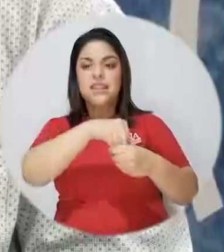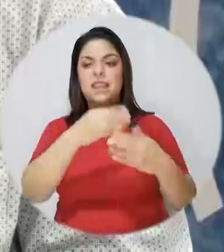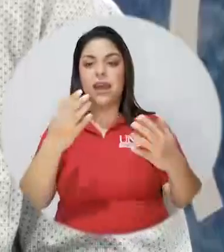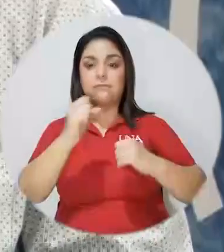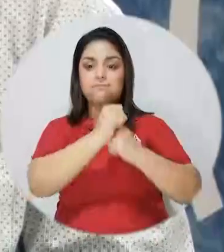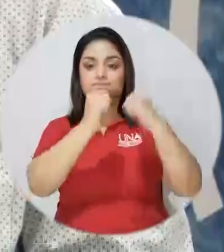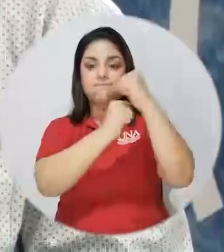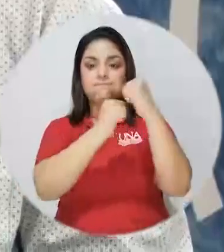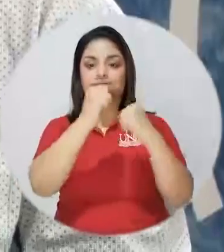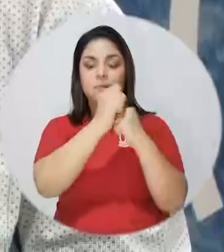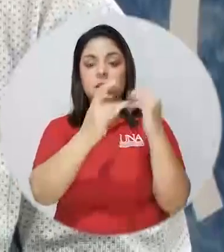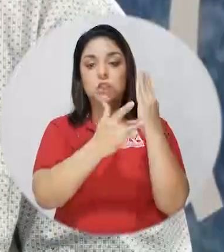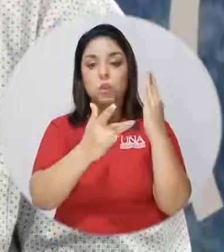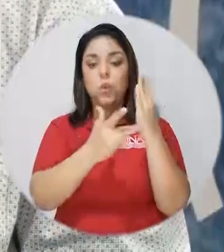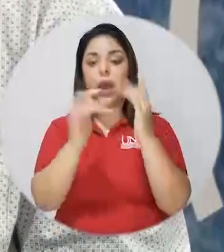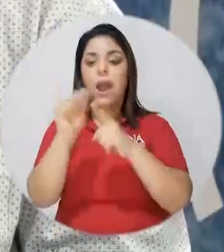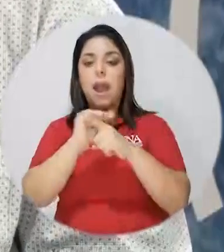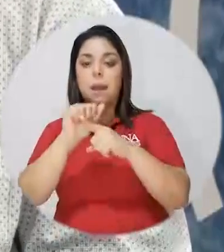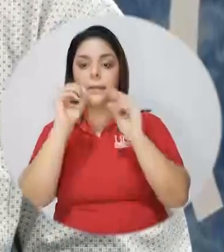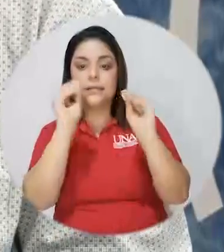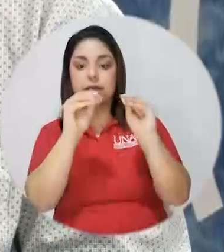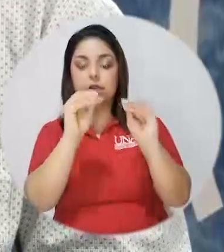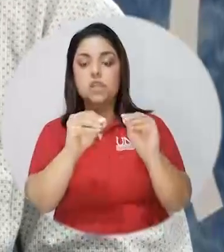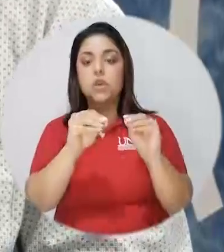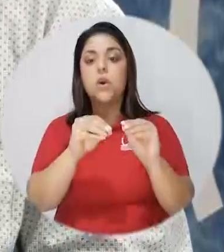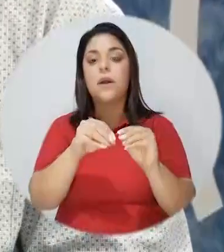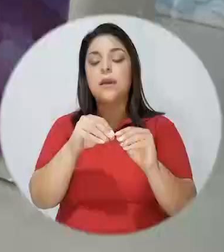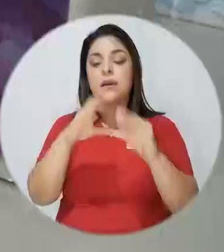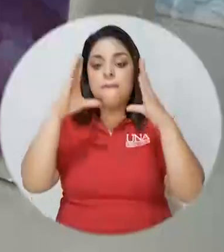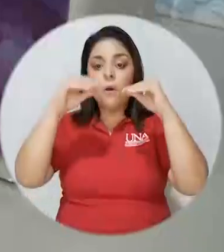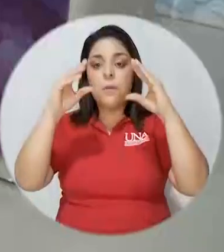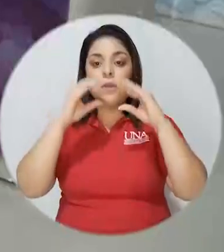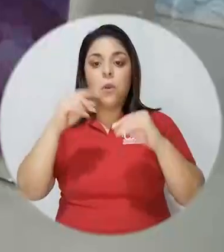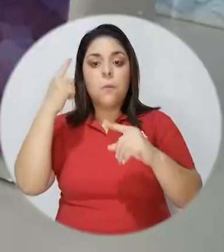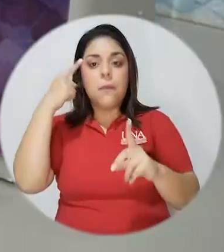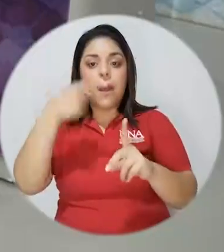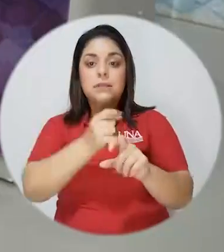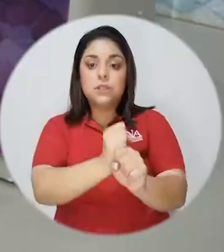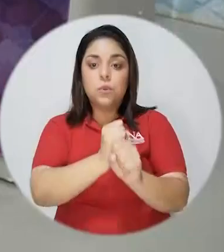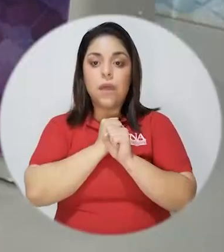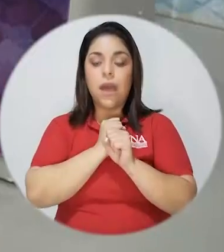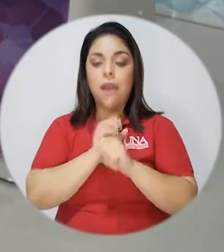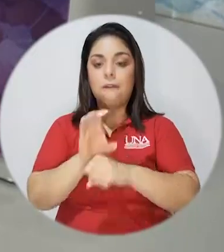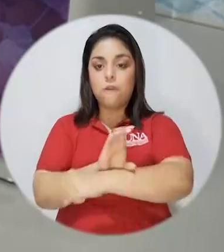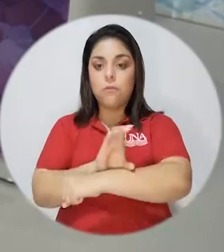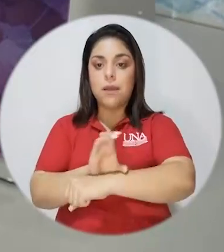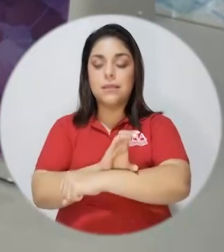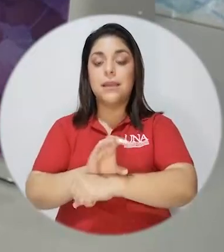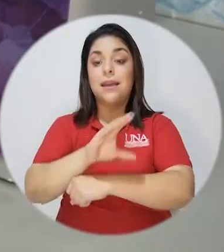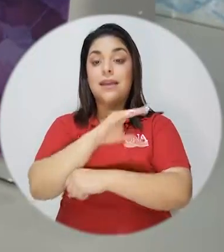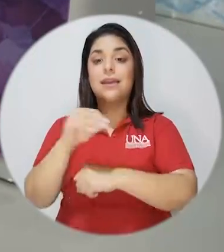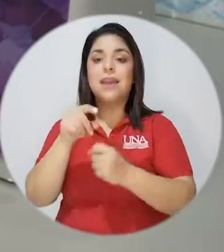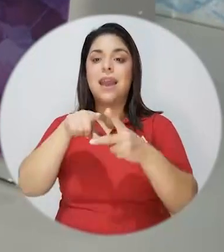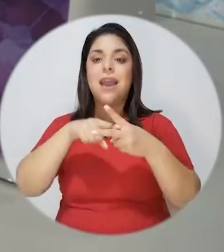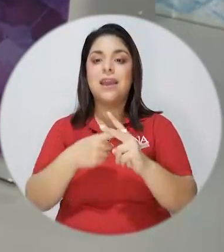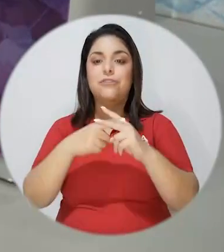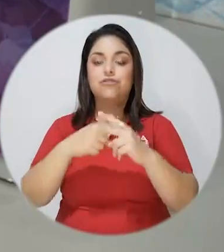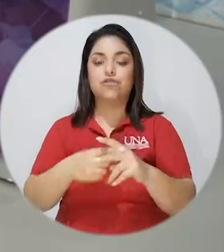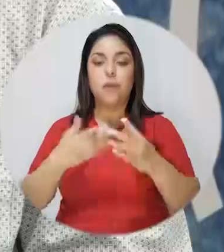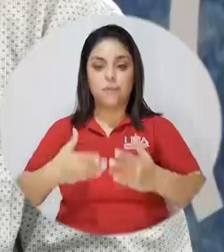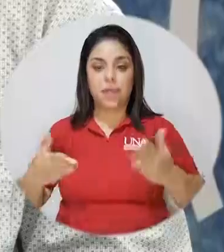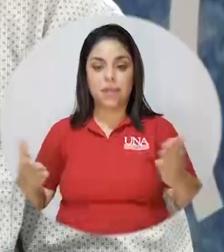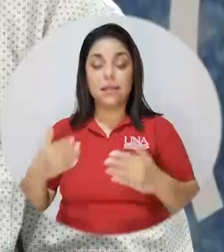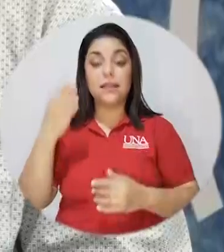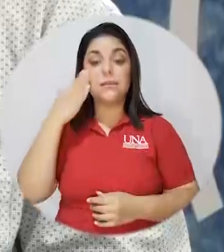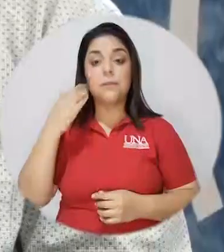en capacitación, en formación relacionada con seguridad informática y en herramientas, porque como